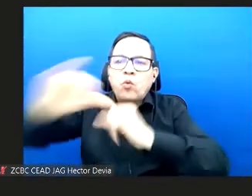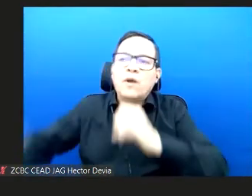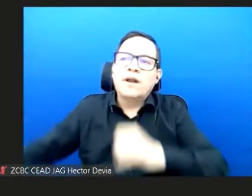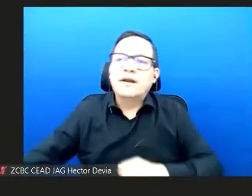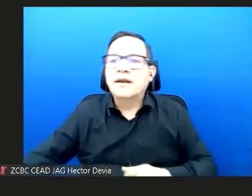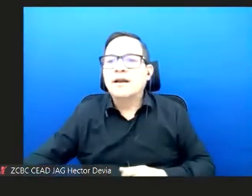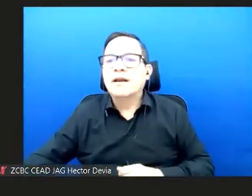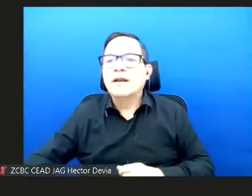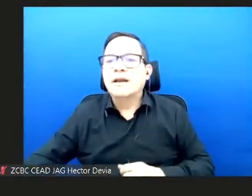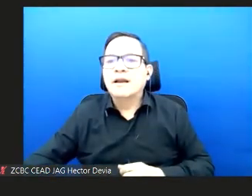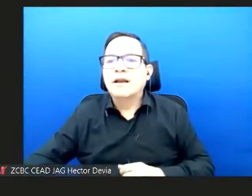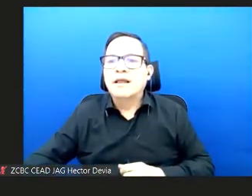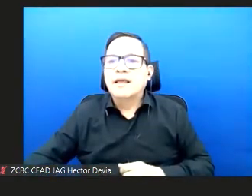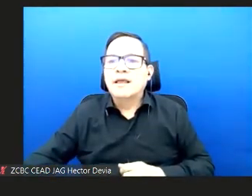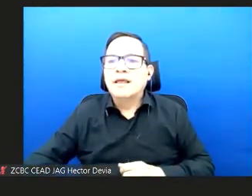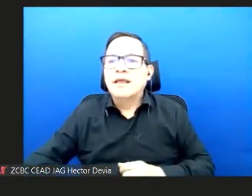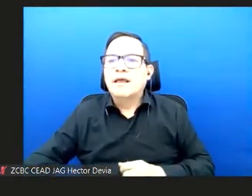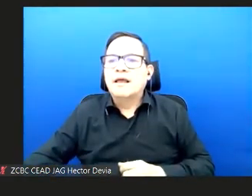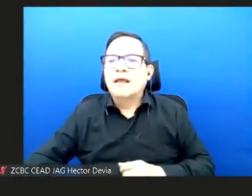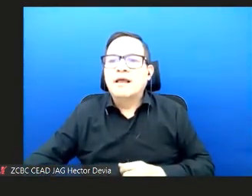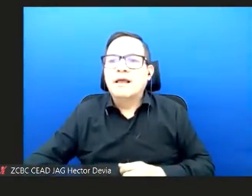amarilla, ¿sí?